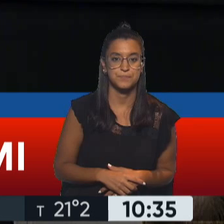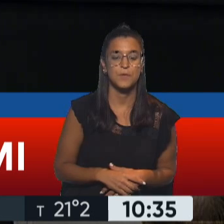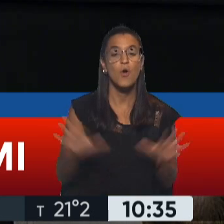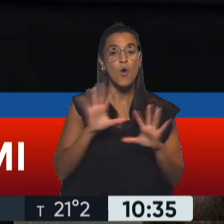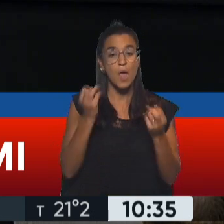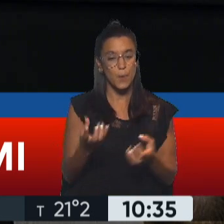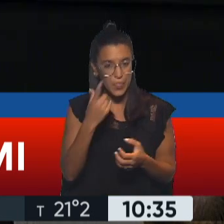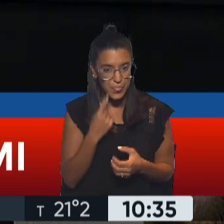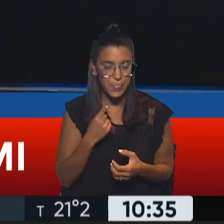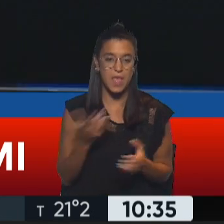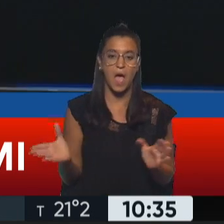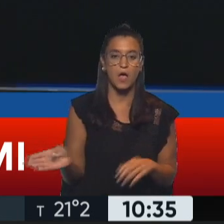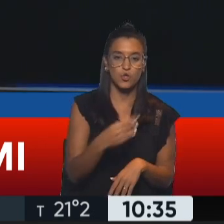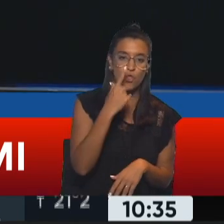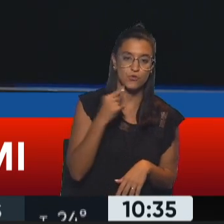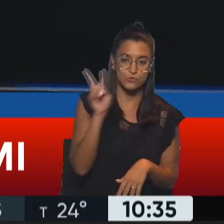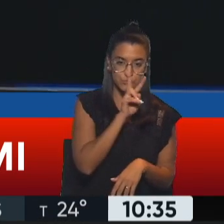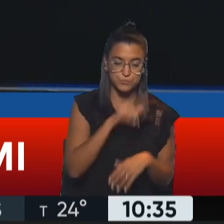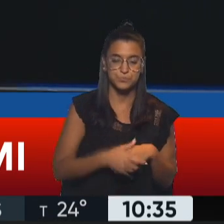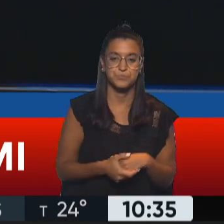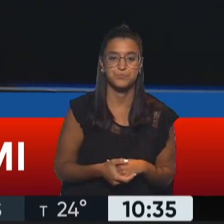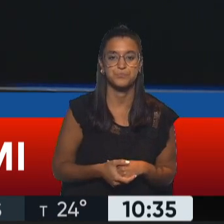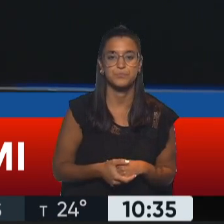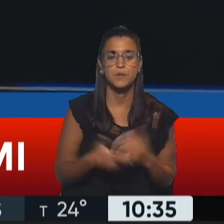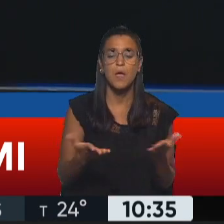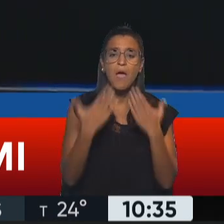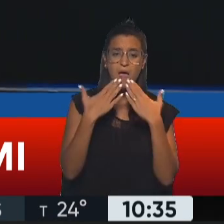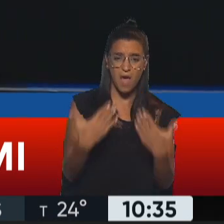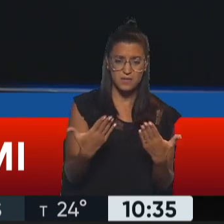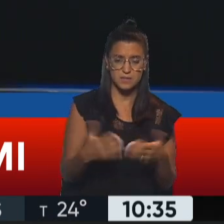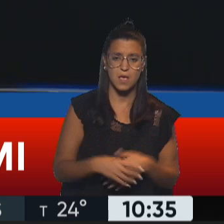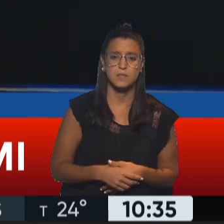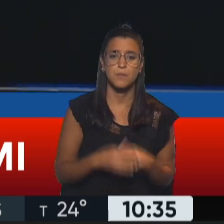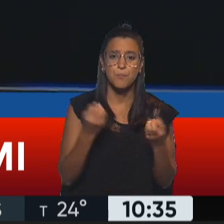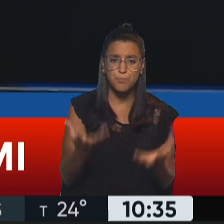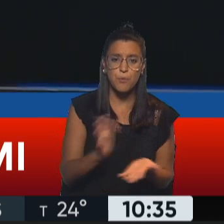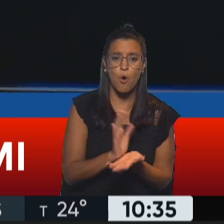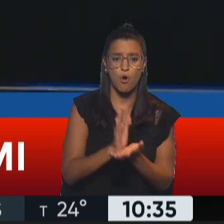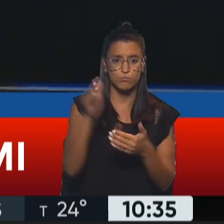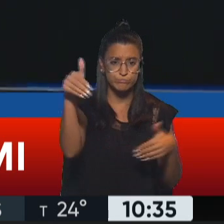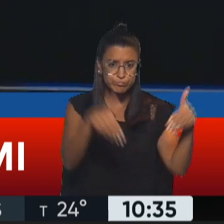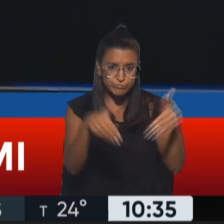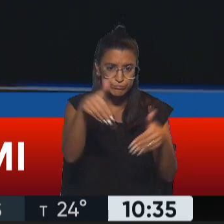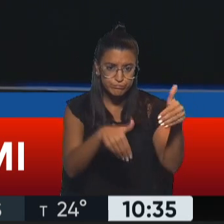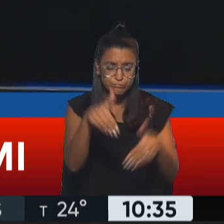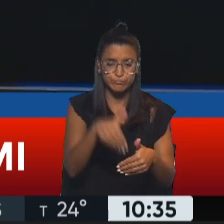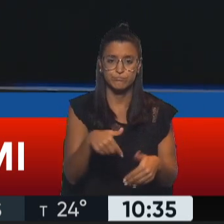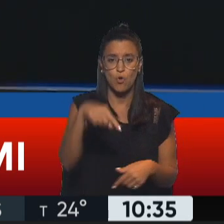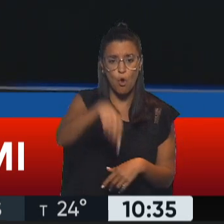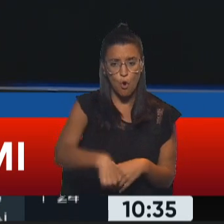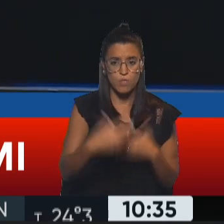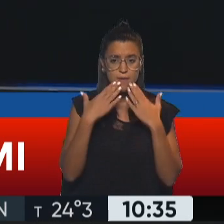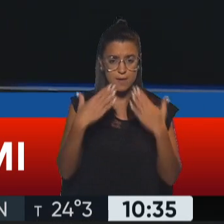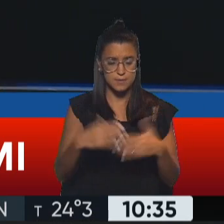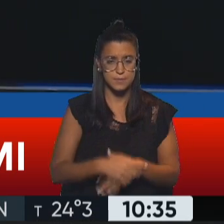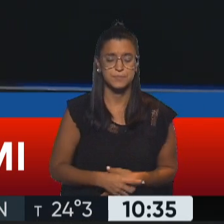Bueno, muy buenos días a todas, a todos. Muchísimas gracias por la deferencia de estar hoy aquí con